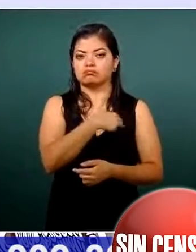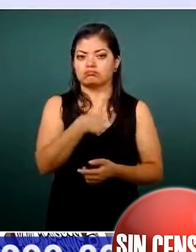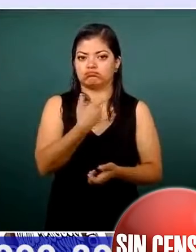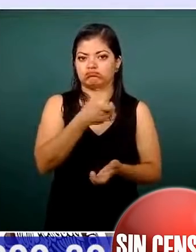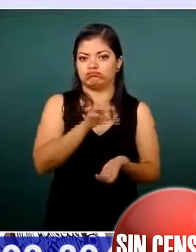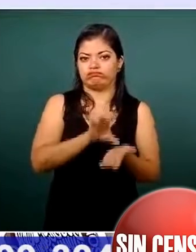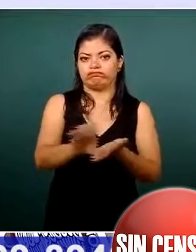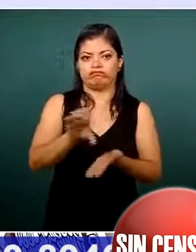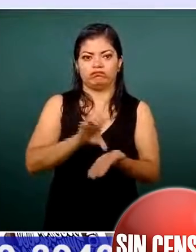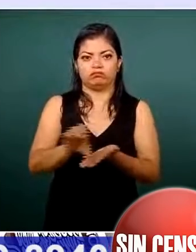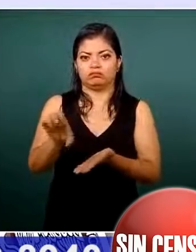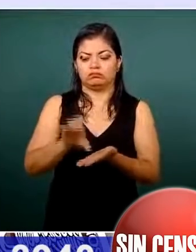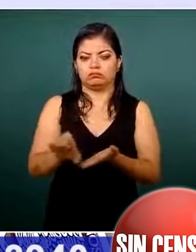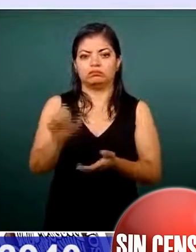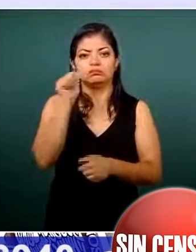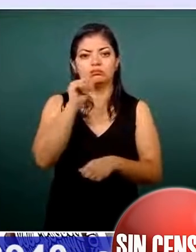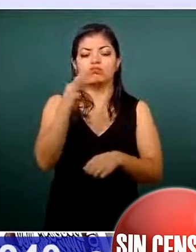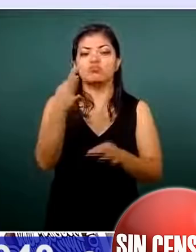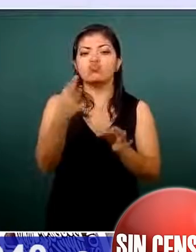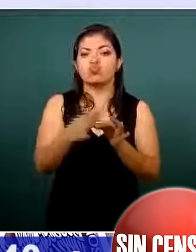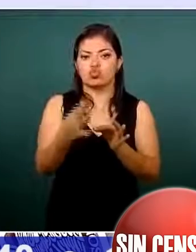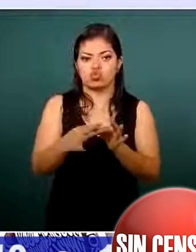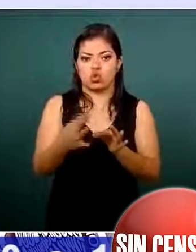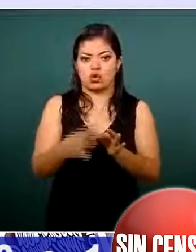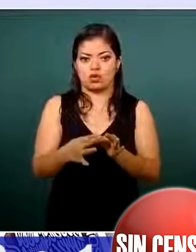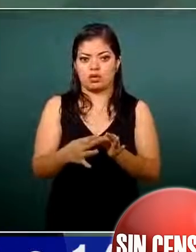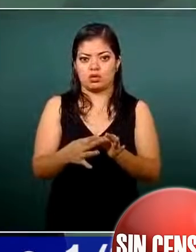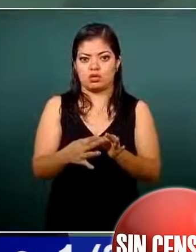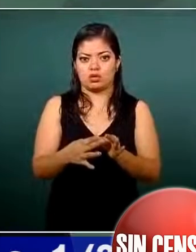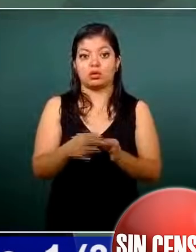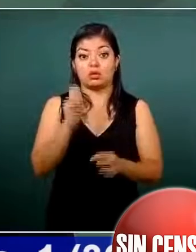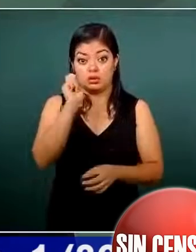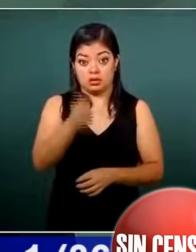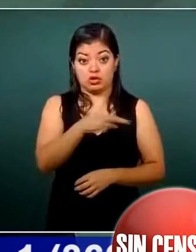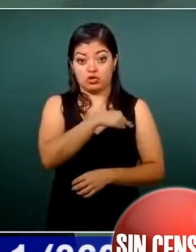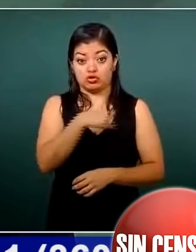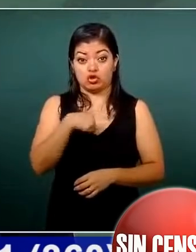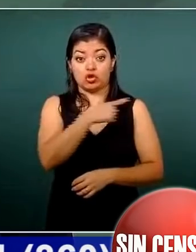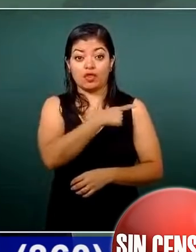manera puntual, es decir, no tenemos deuda,